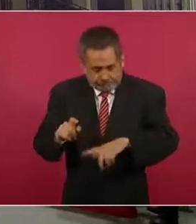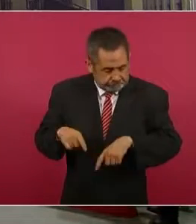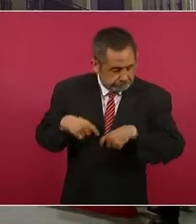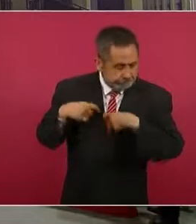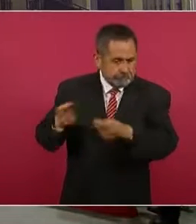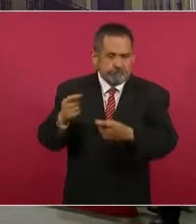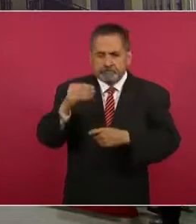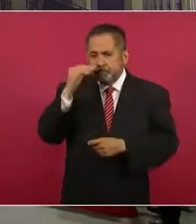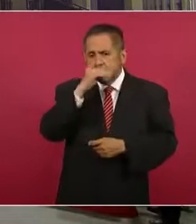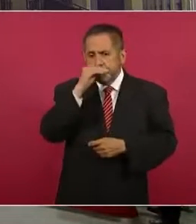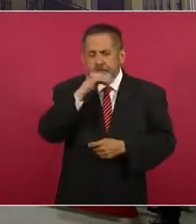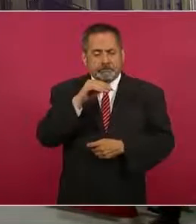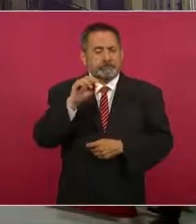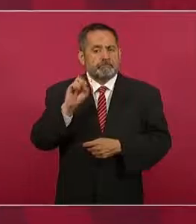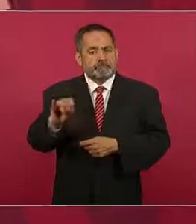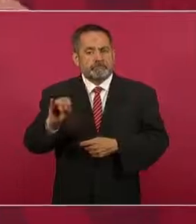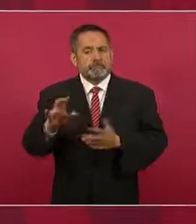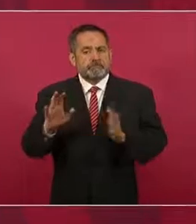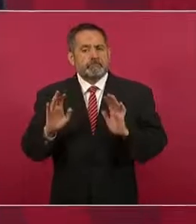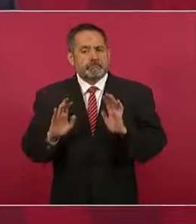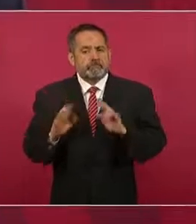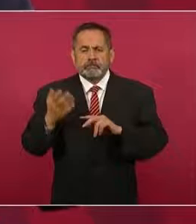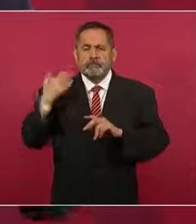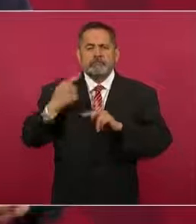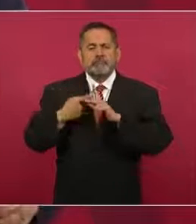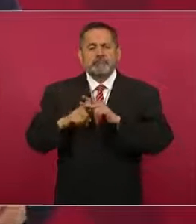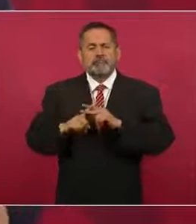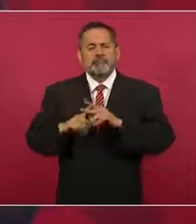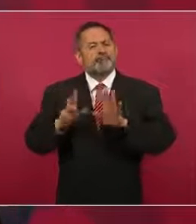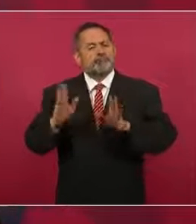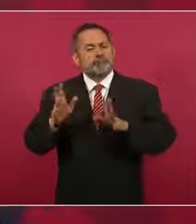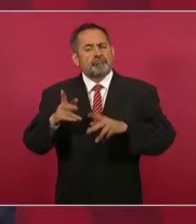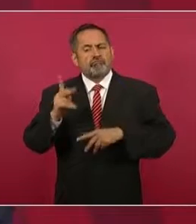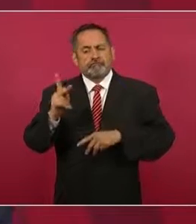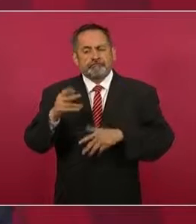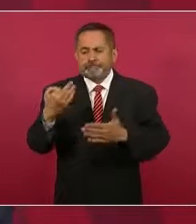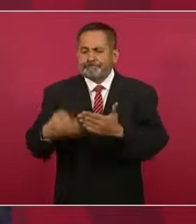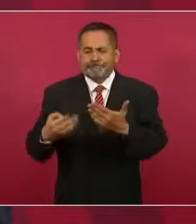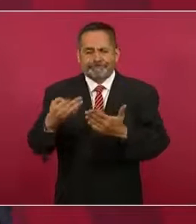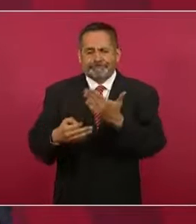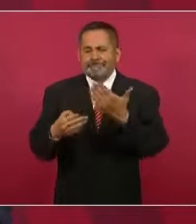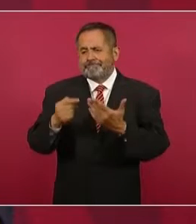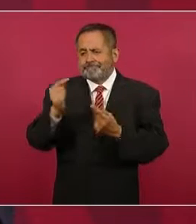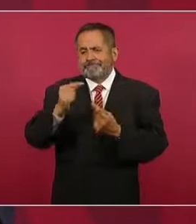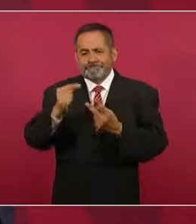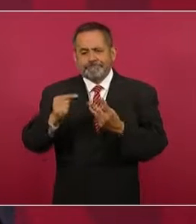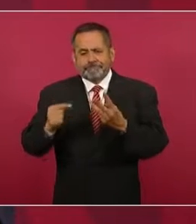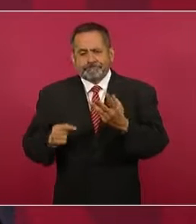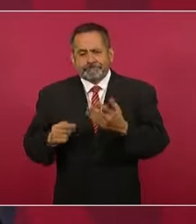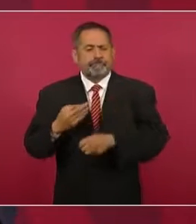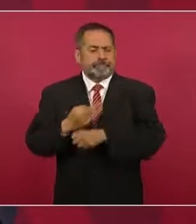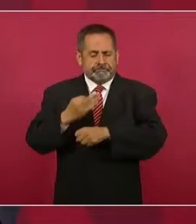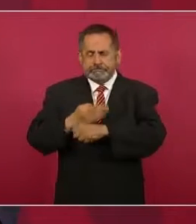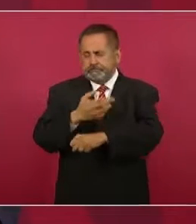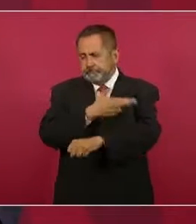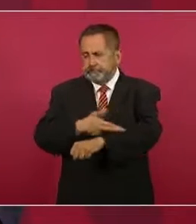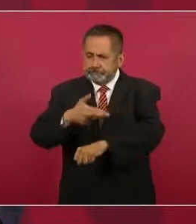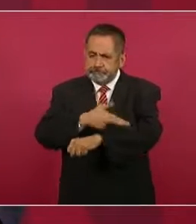empezamos, pero tenemos este déficit que estamos